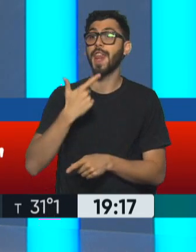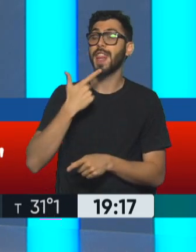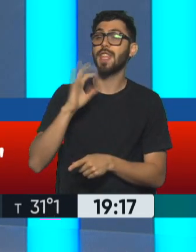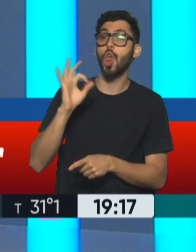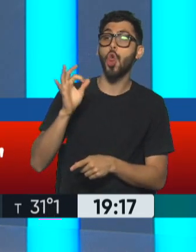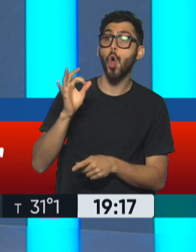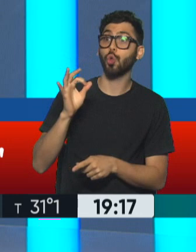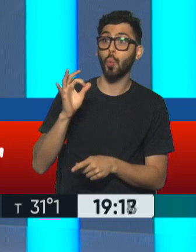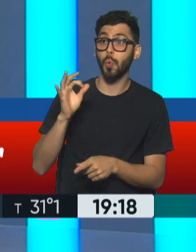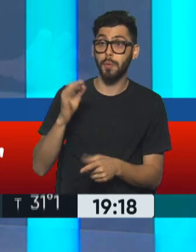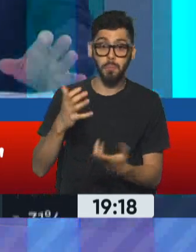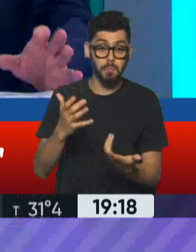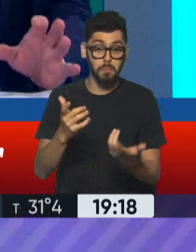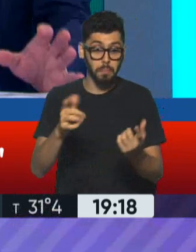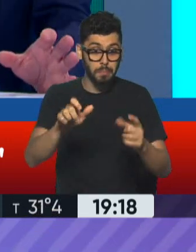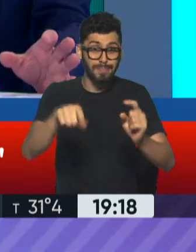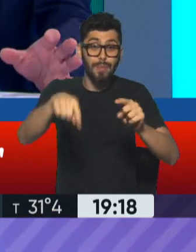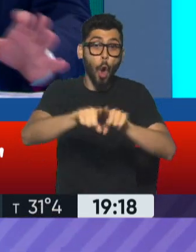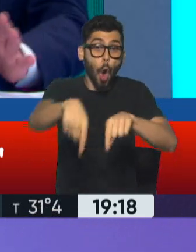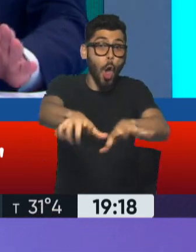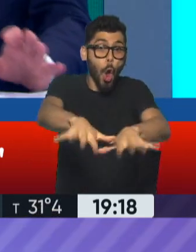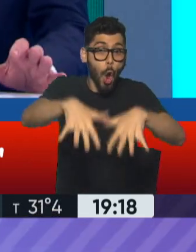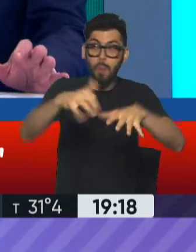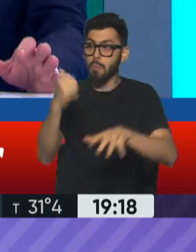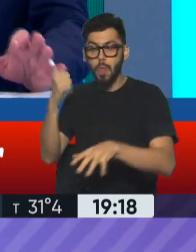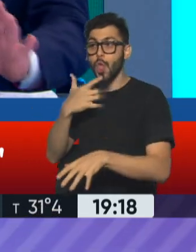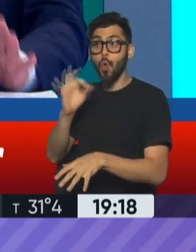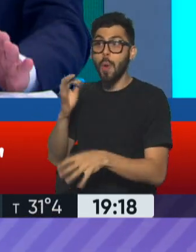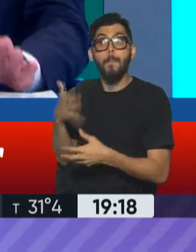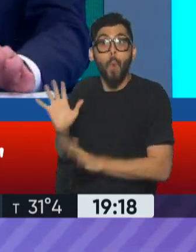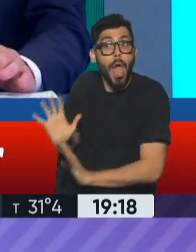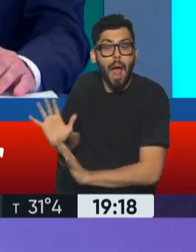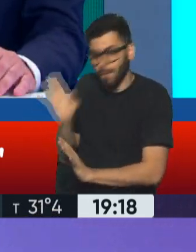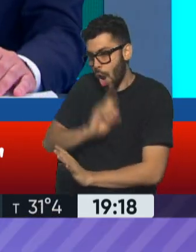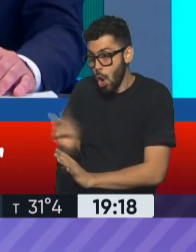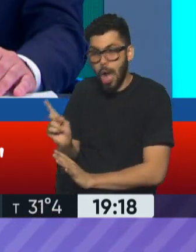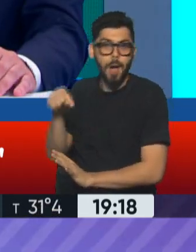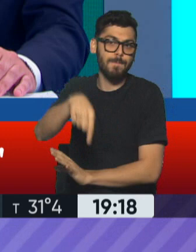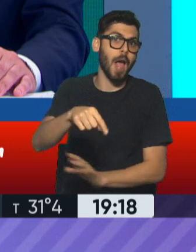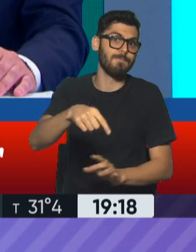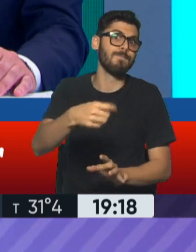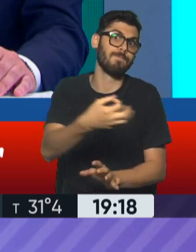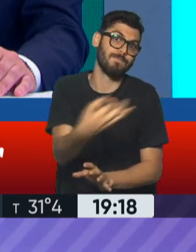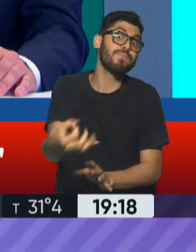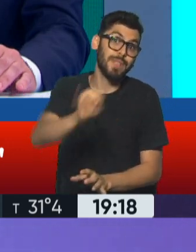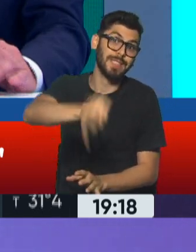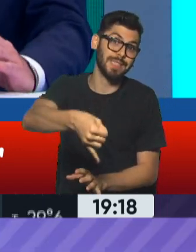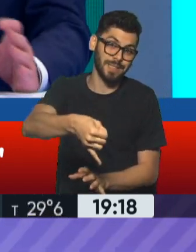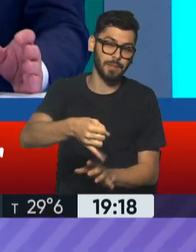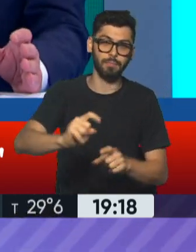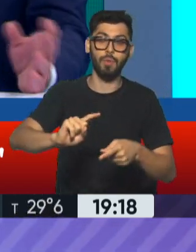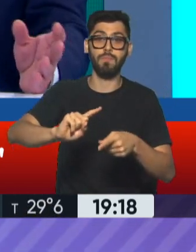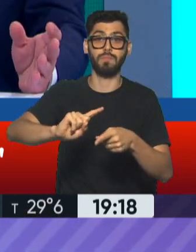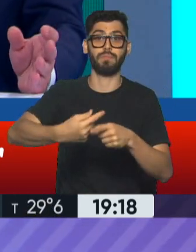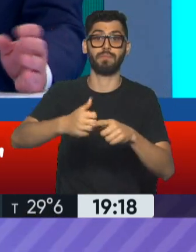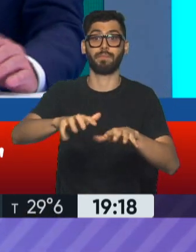misma foto la podríamos haber visto el 17 de octubre y no se hizo. Me parece que hubo un aprendizaje. La foto desde el punto de vista político era impactante, no